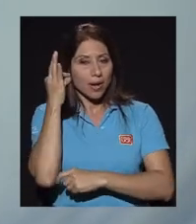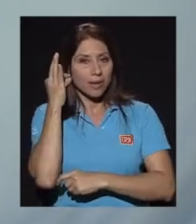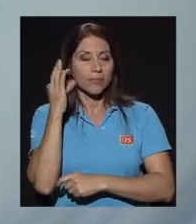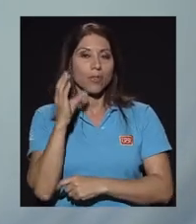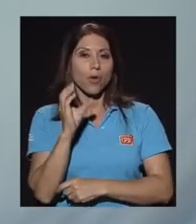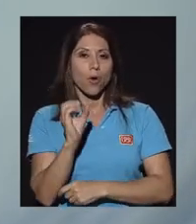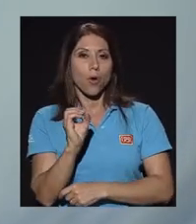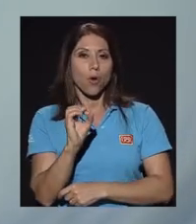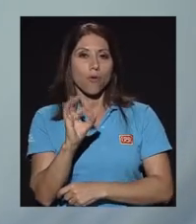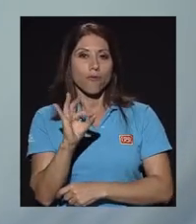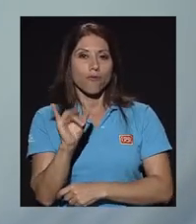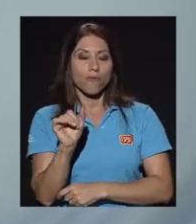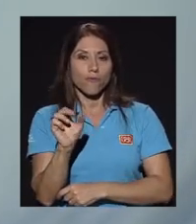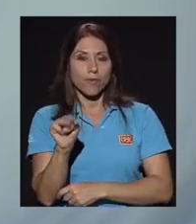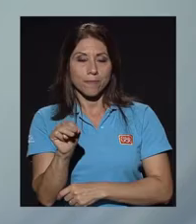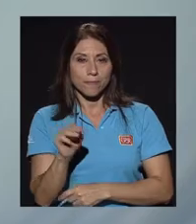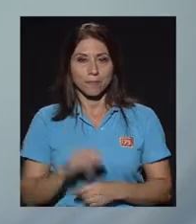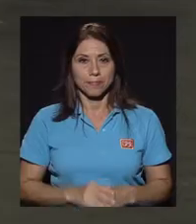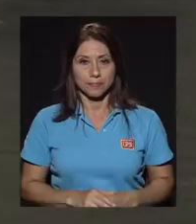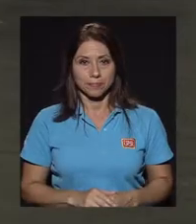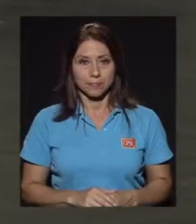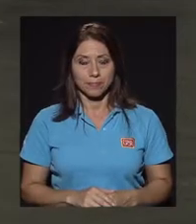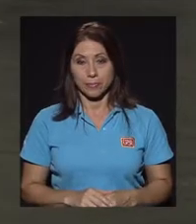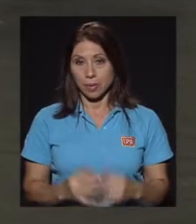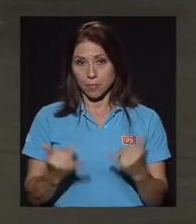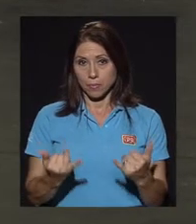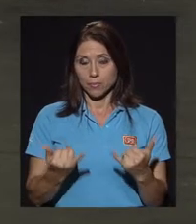Bueno, actualmente hay una